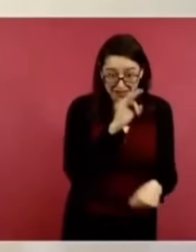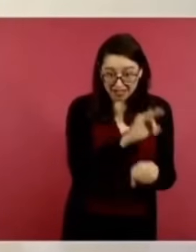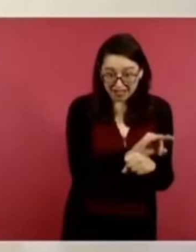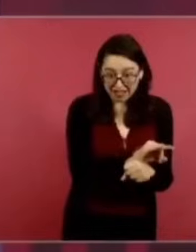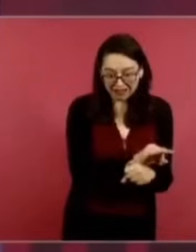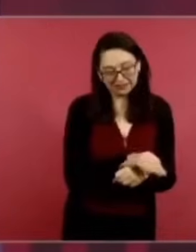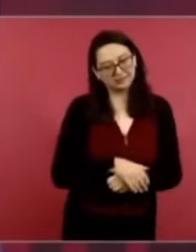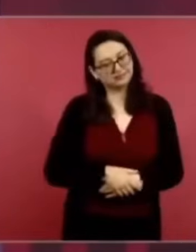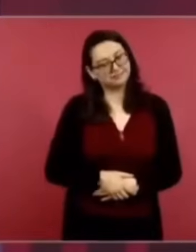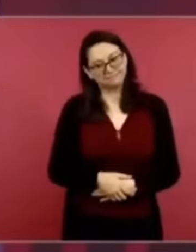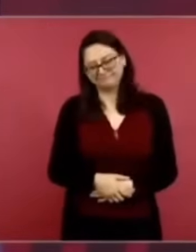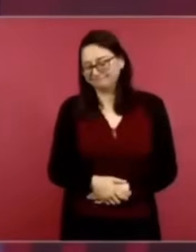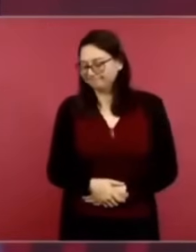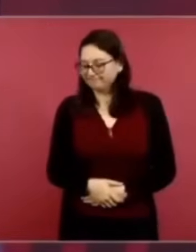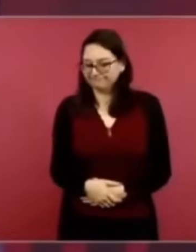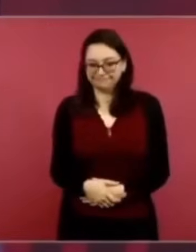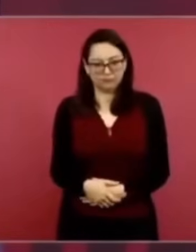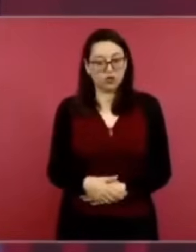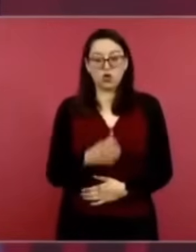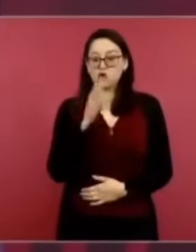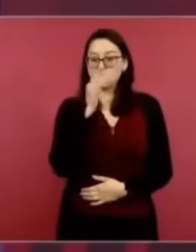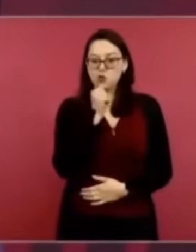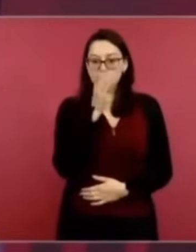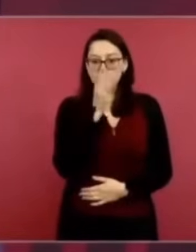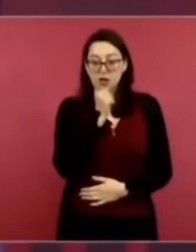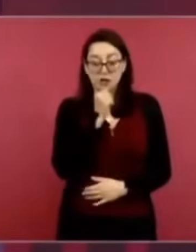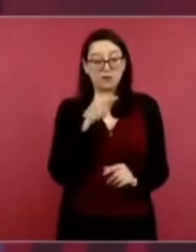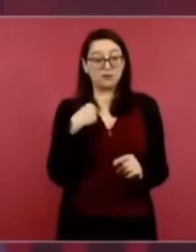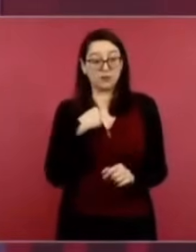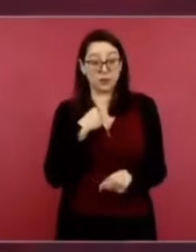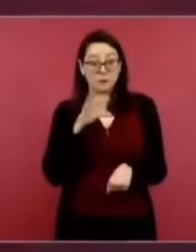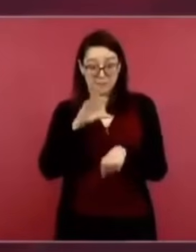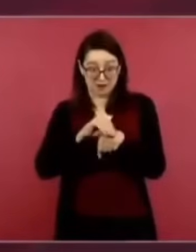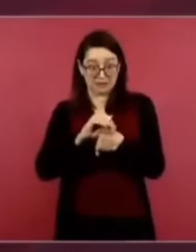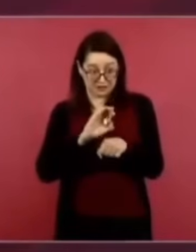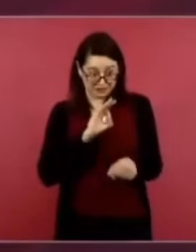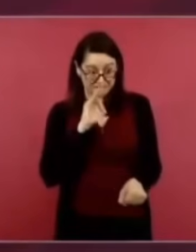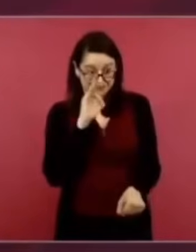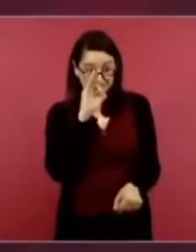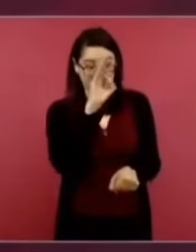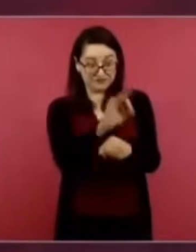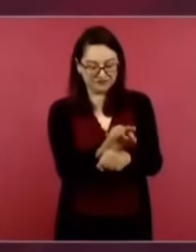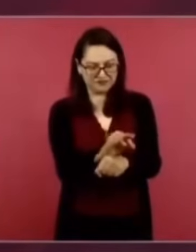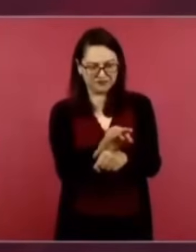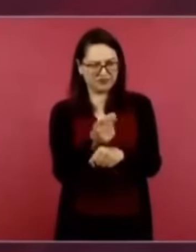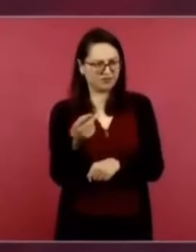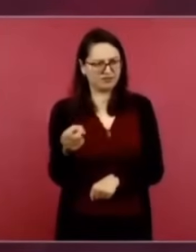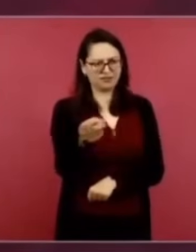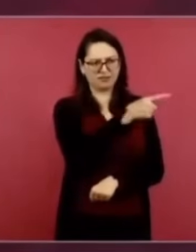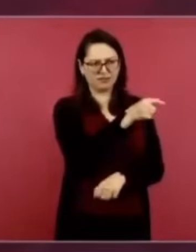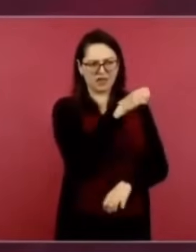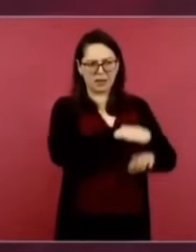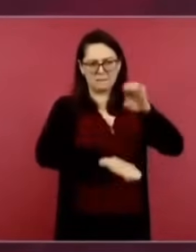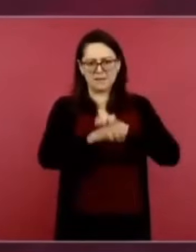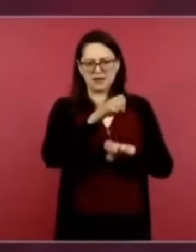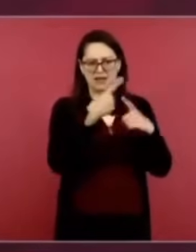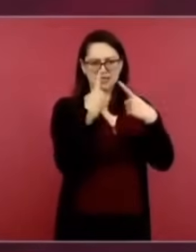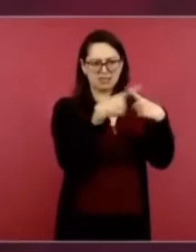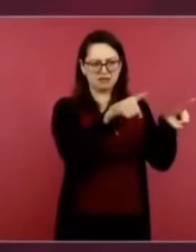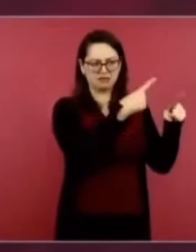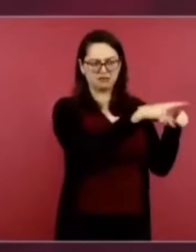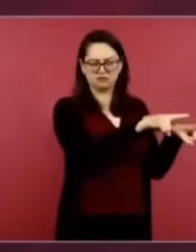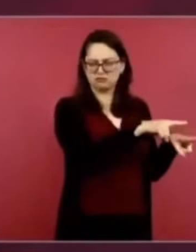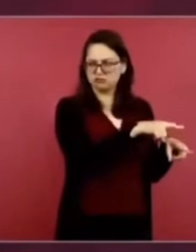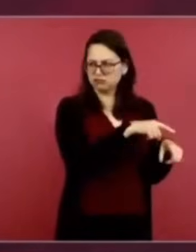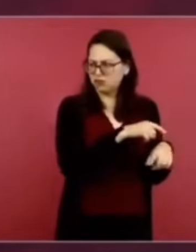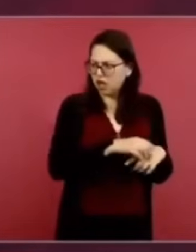porque entonces me van a decir otros que antes no pagaban impuestos, ¿y por qué